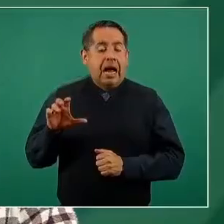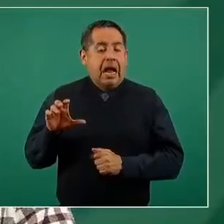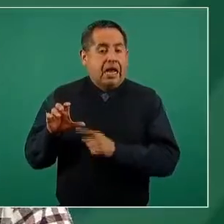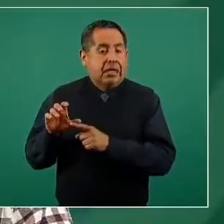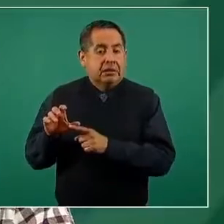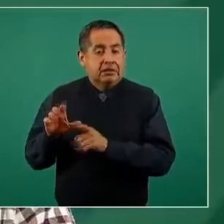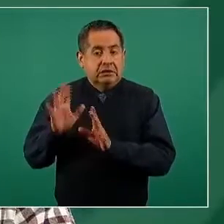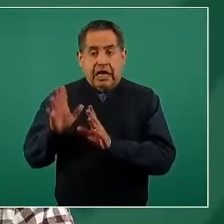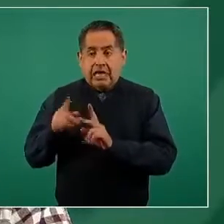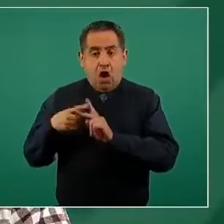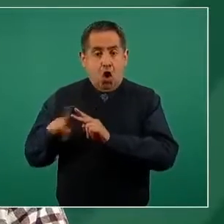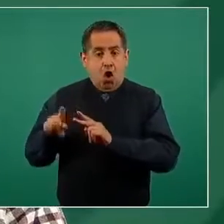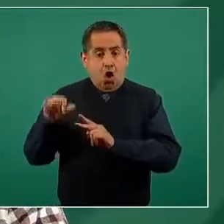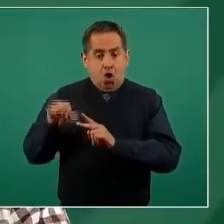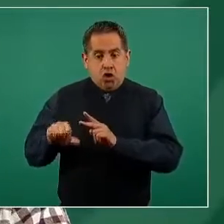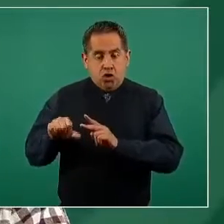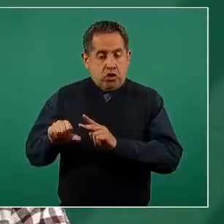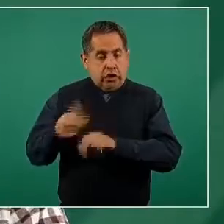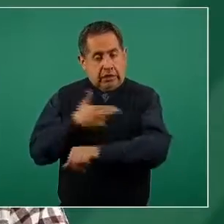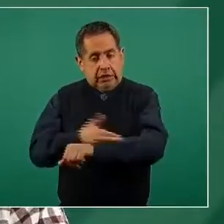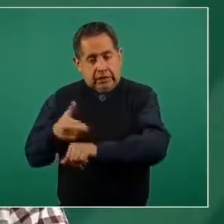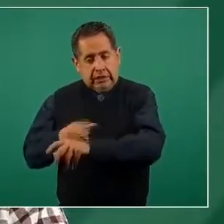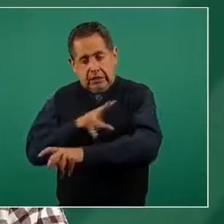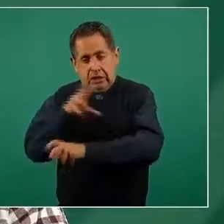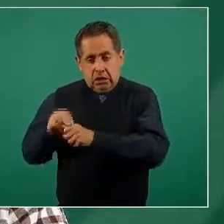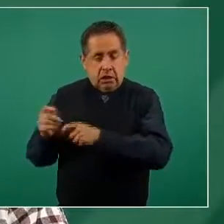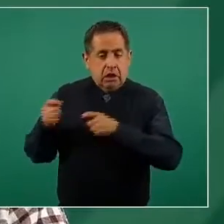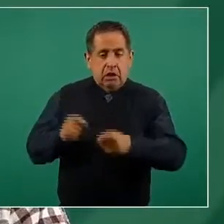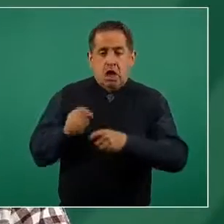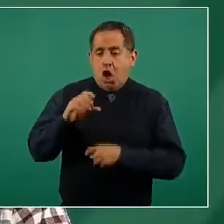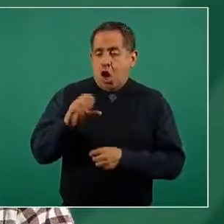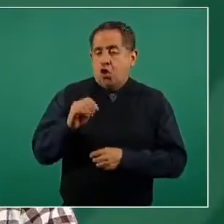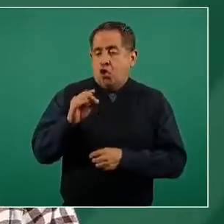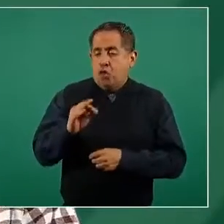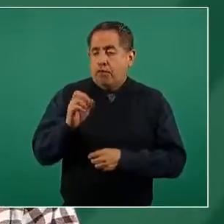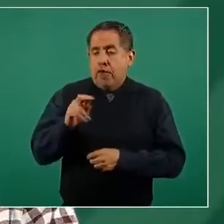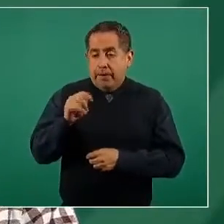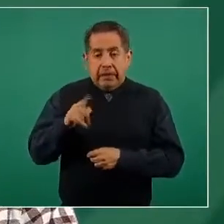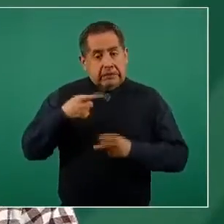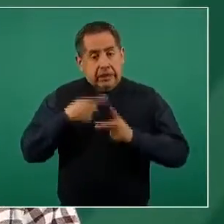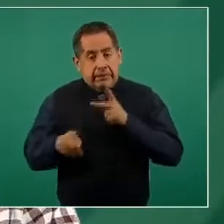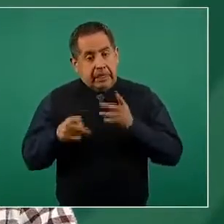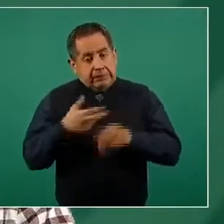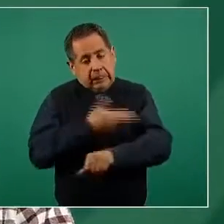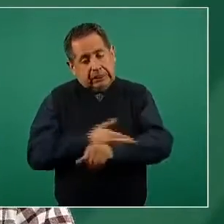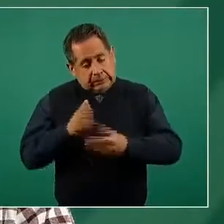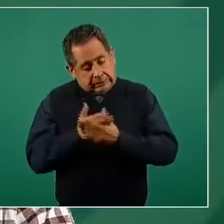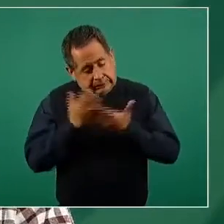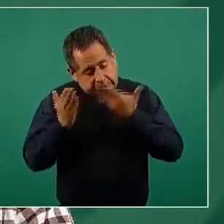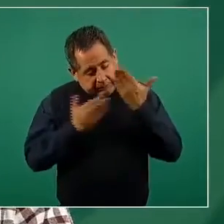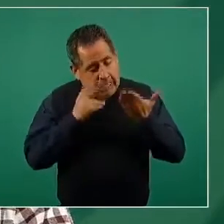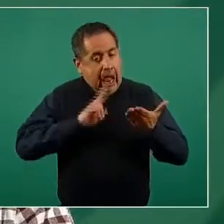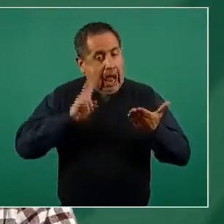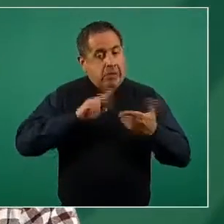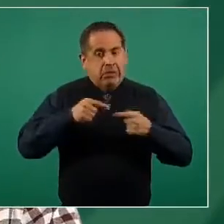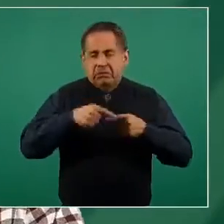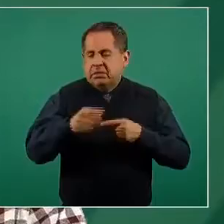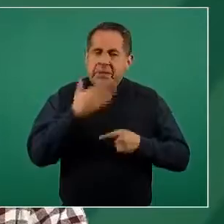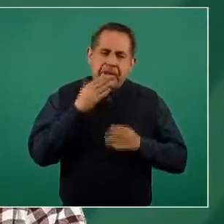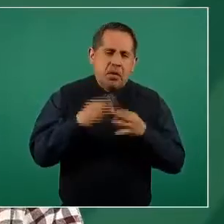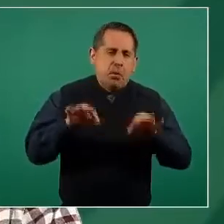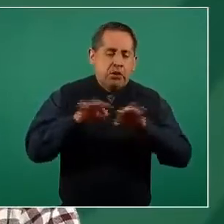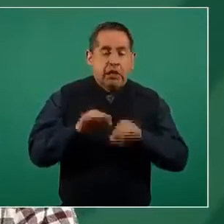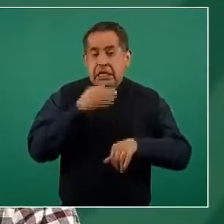hoy ingresó su trámite a COFEPRIS y esto es muy importante y muy alentador. Aquí